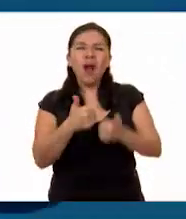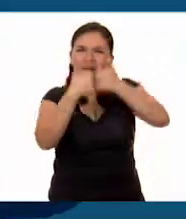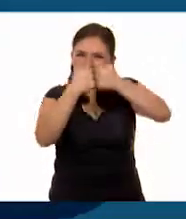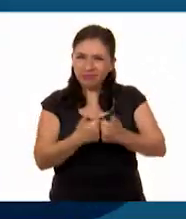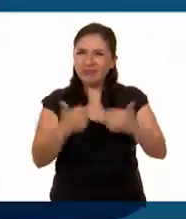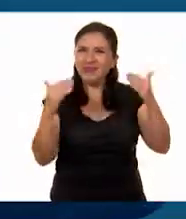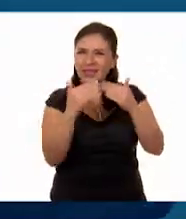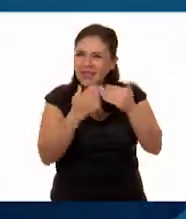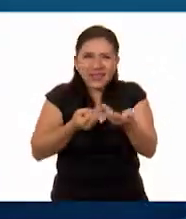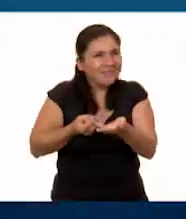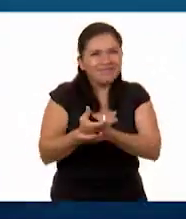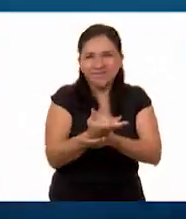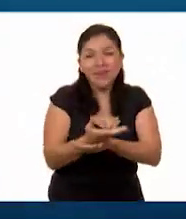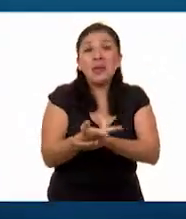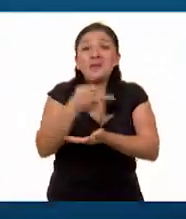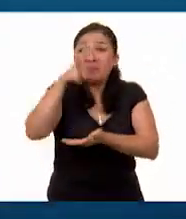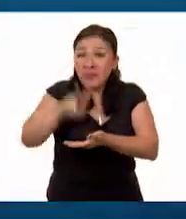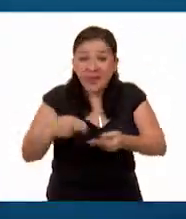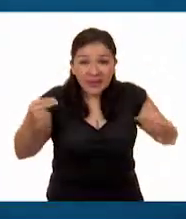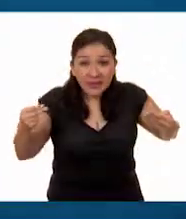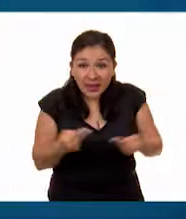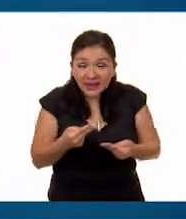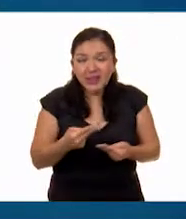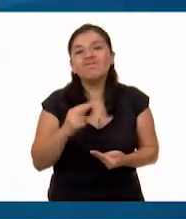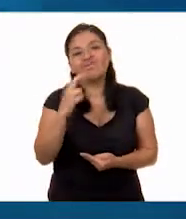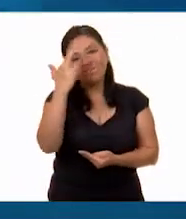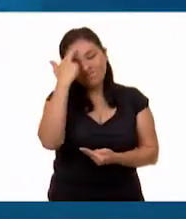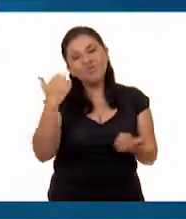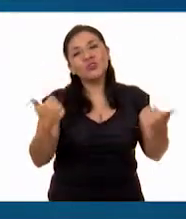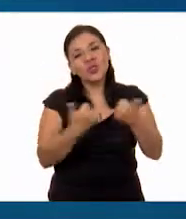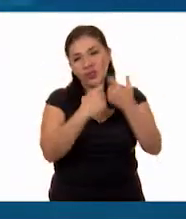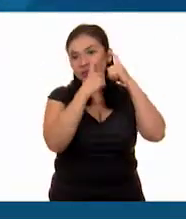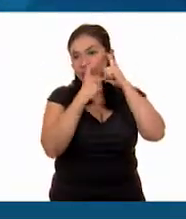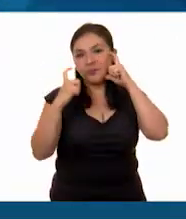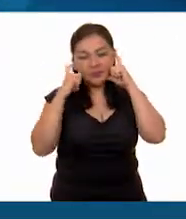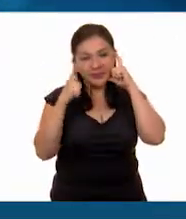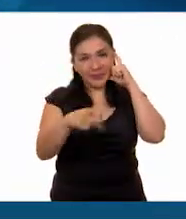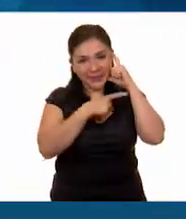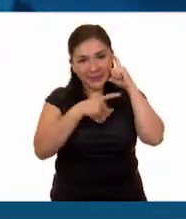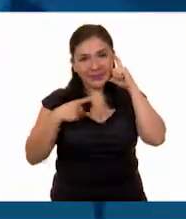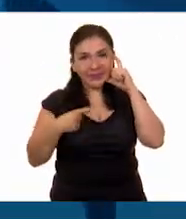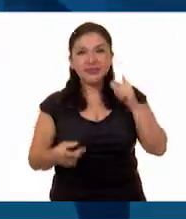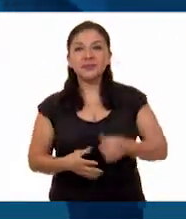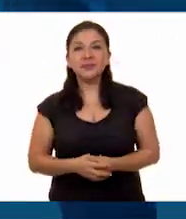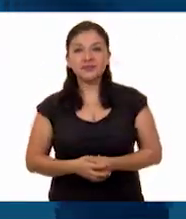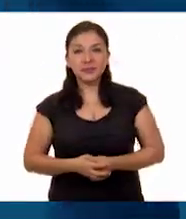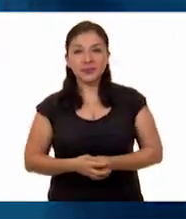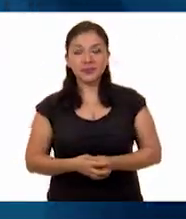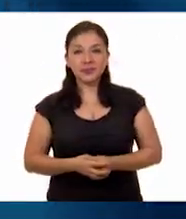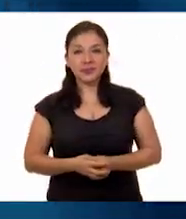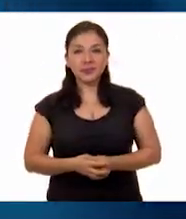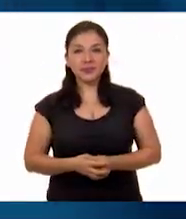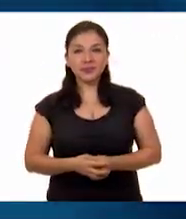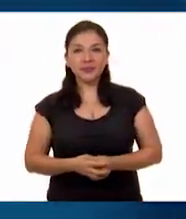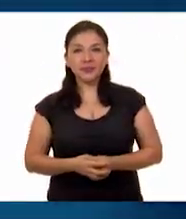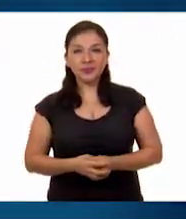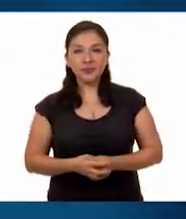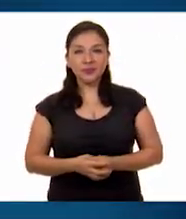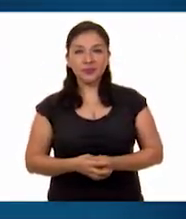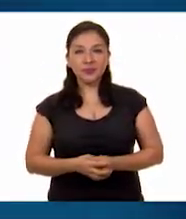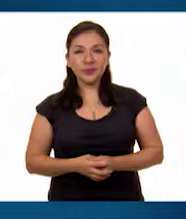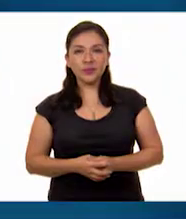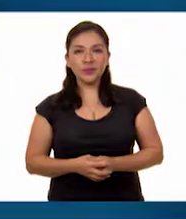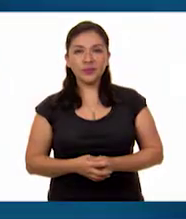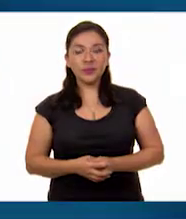no salir de casa a menos que sea muy necesario. Si lo haces, utiliza el